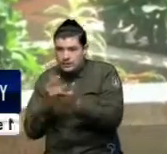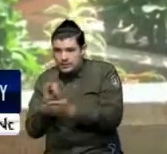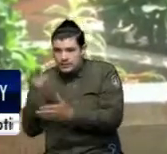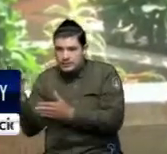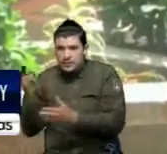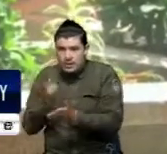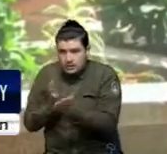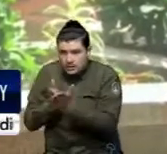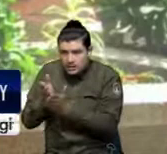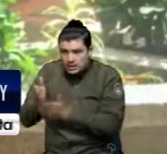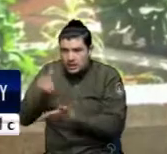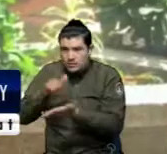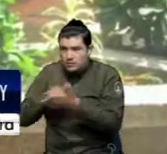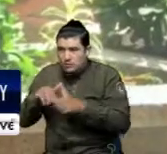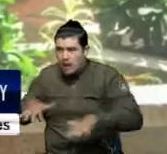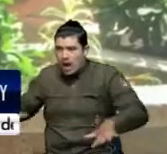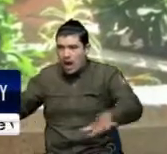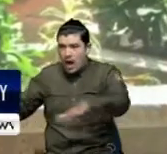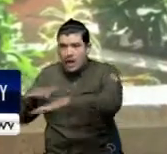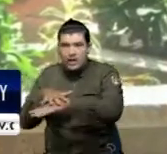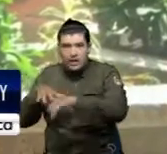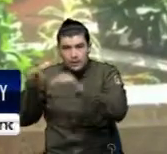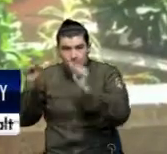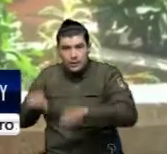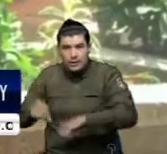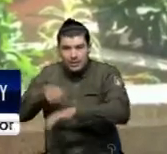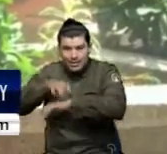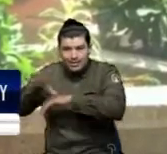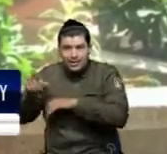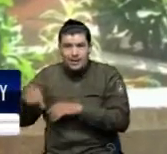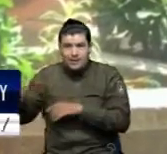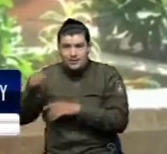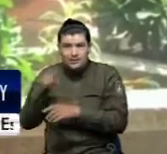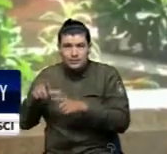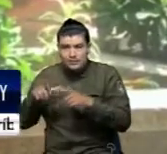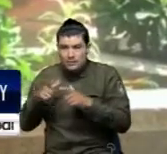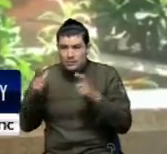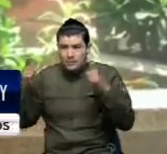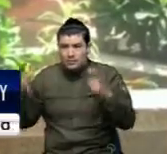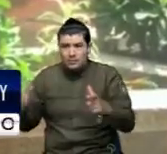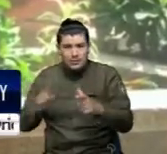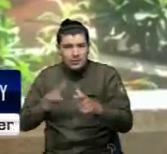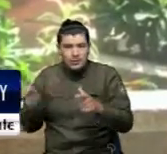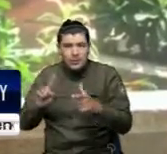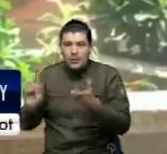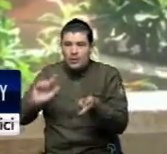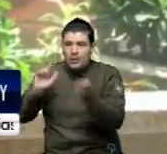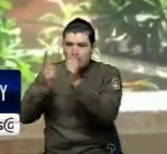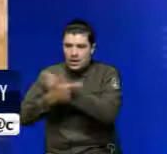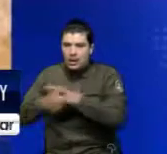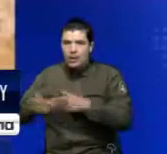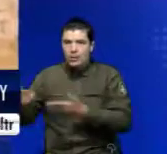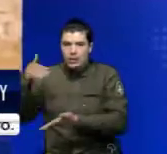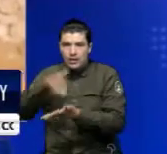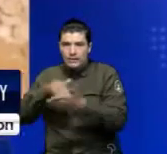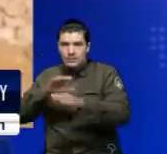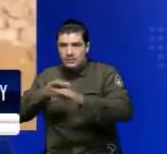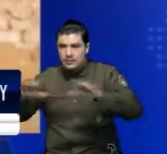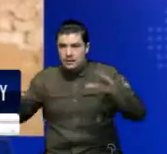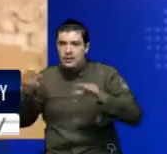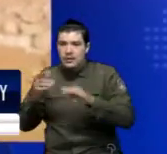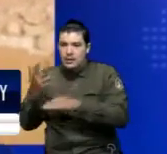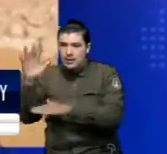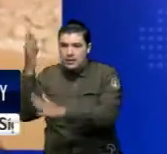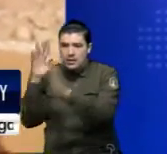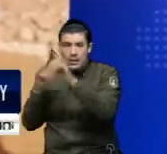la geomorfología de la zona y permitir que estas piscinas ya se reintegren a su ambiente natural. Pero la comunidad